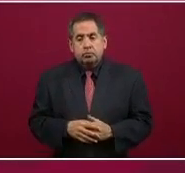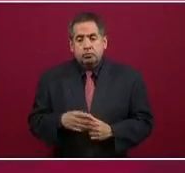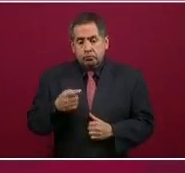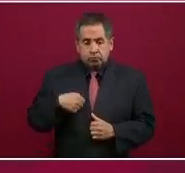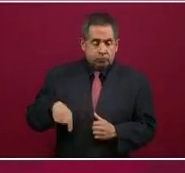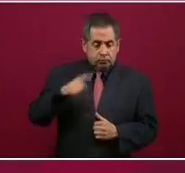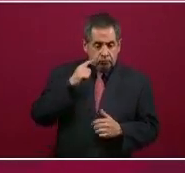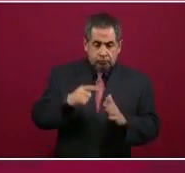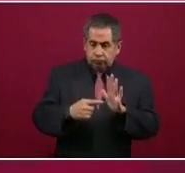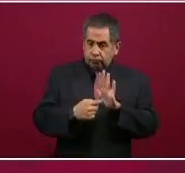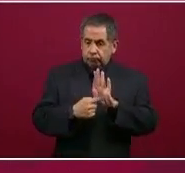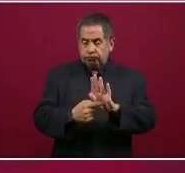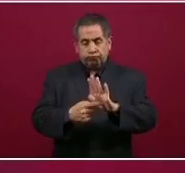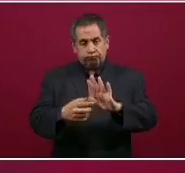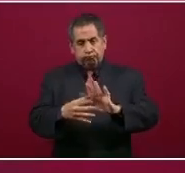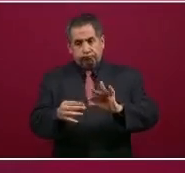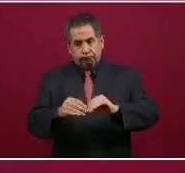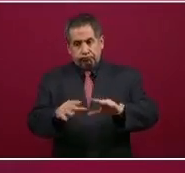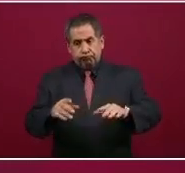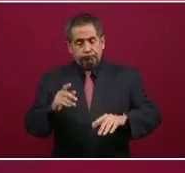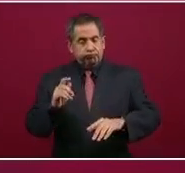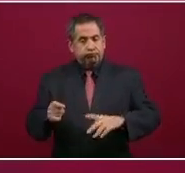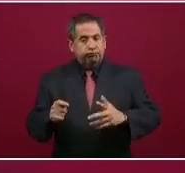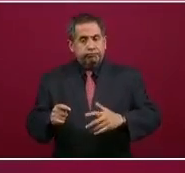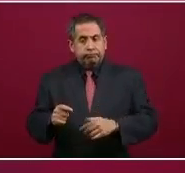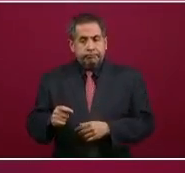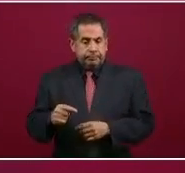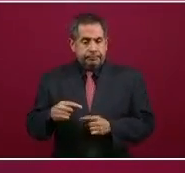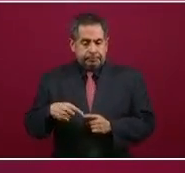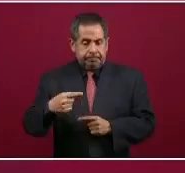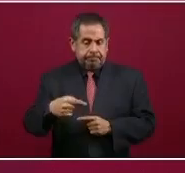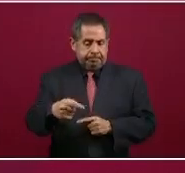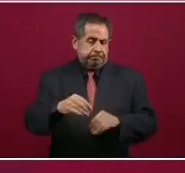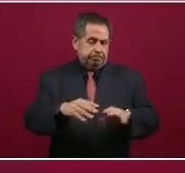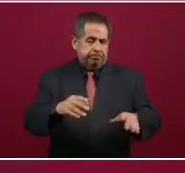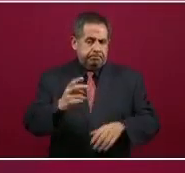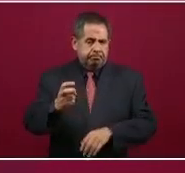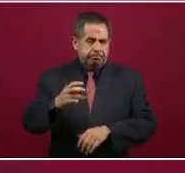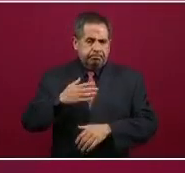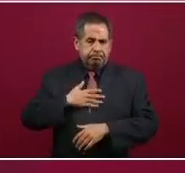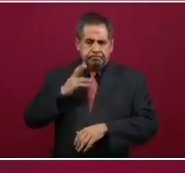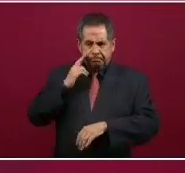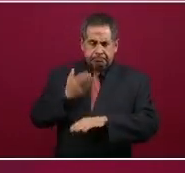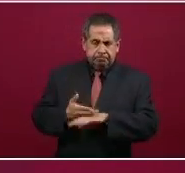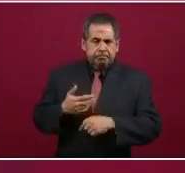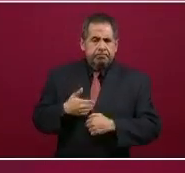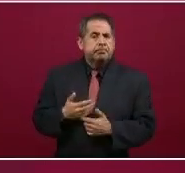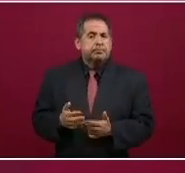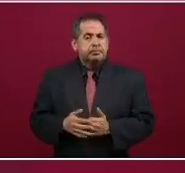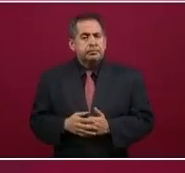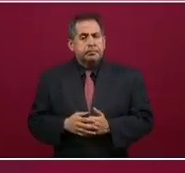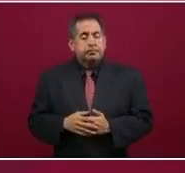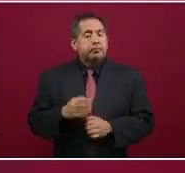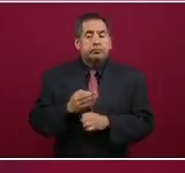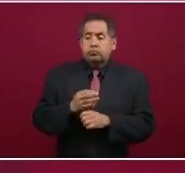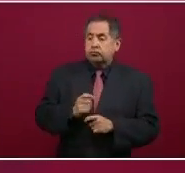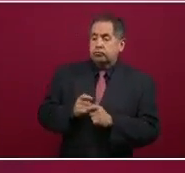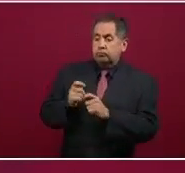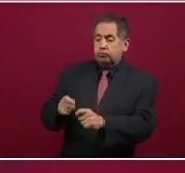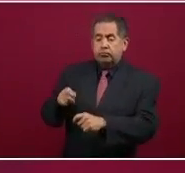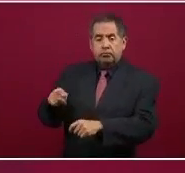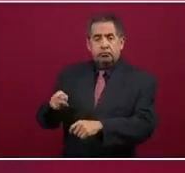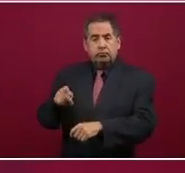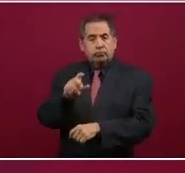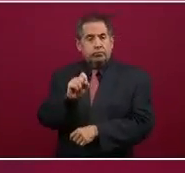presentar un informe, que esa es la misión que tiene encomendada el secretario